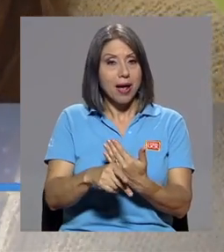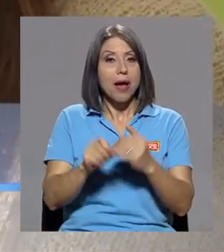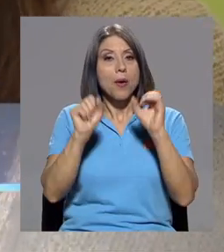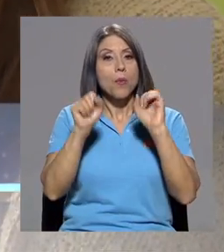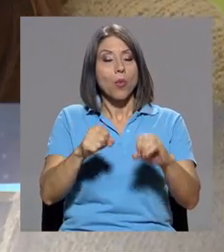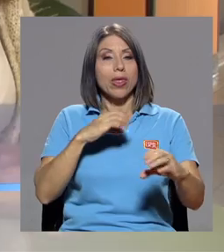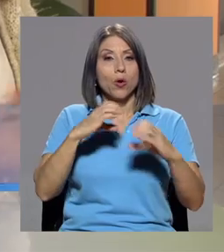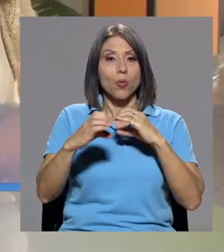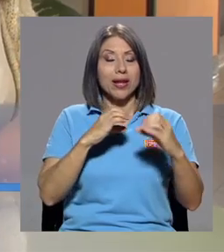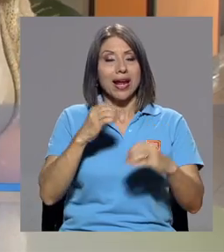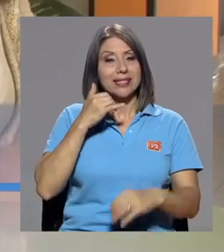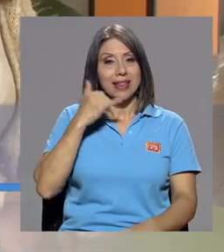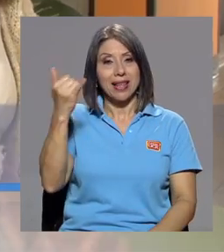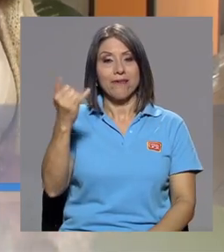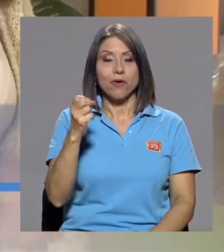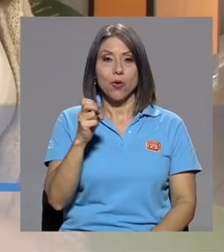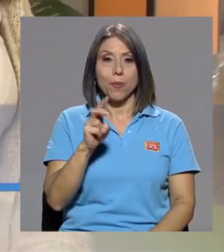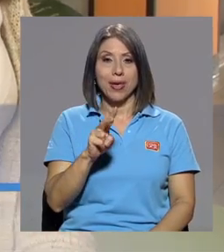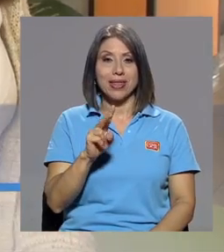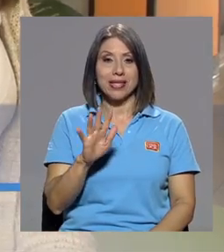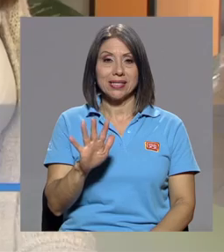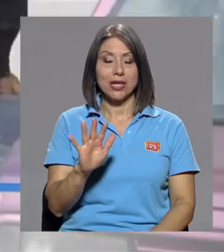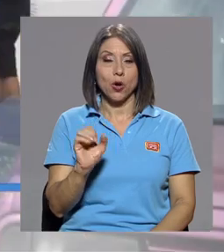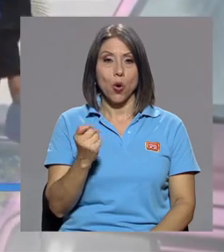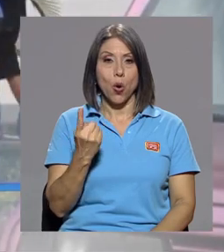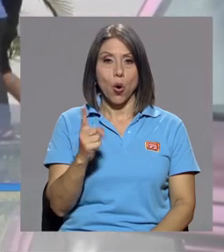puede comunicarse al teléfono